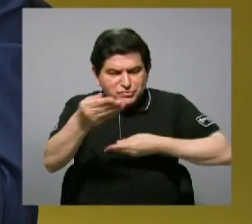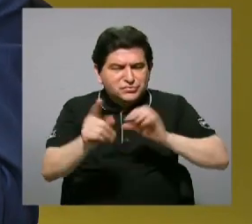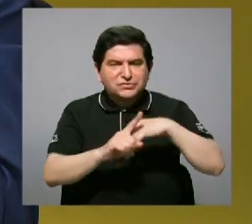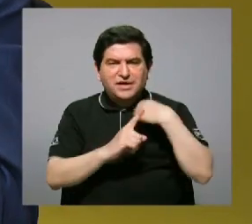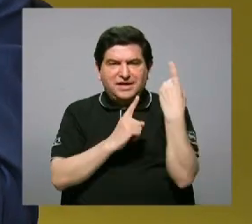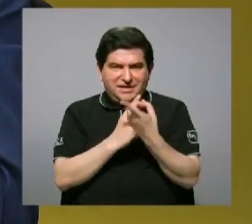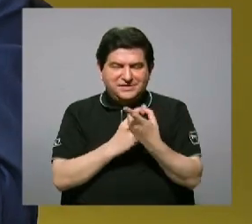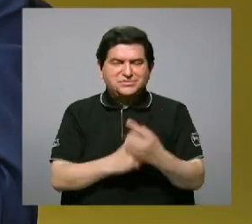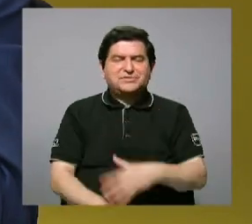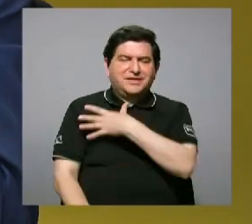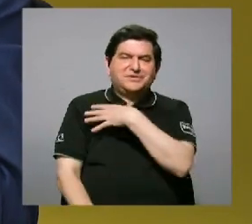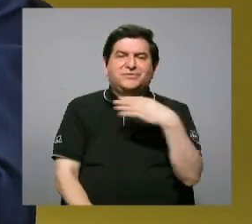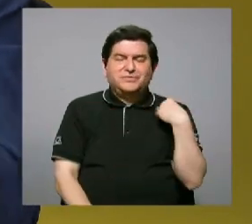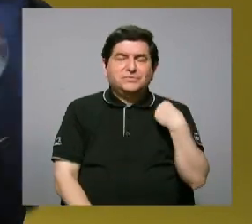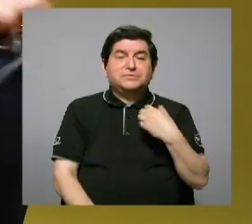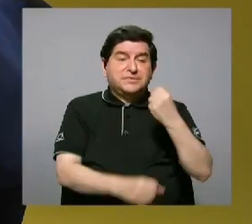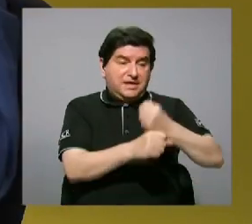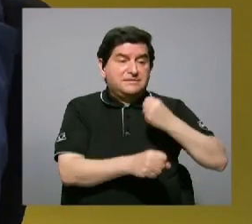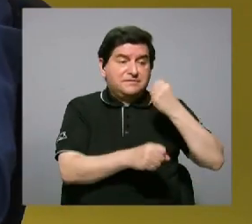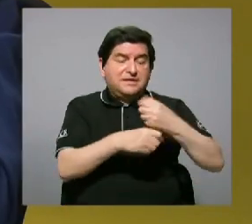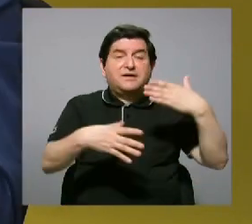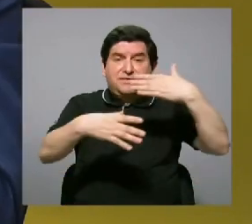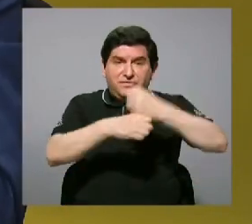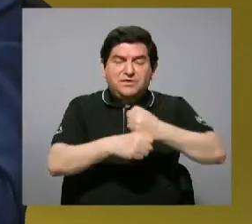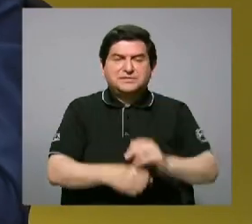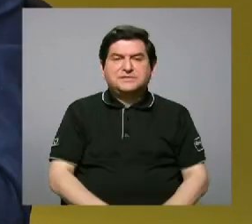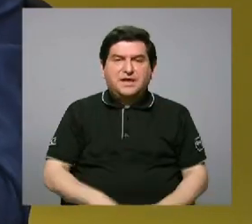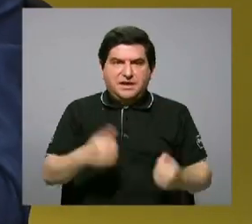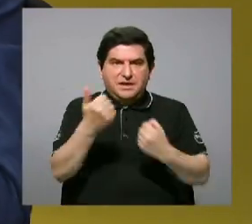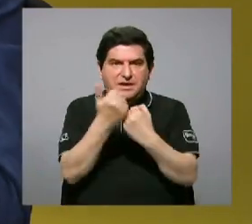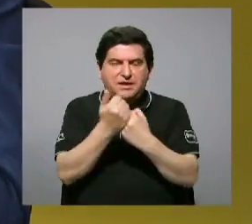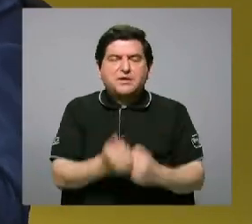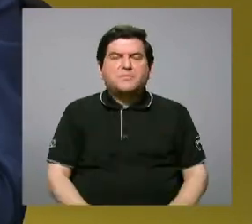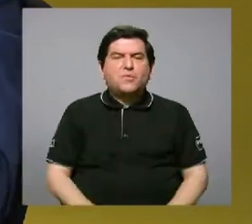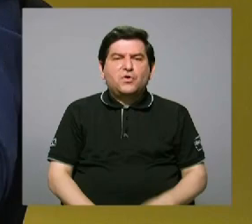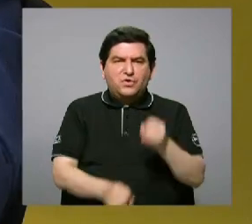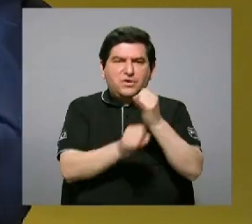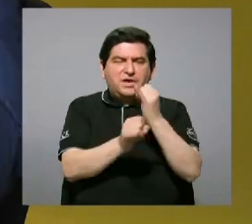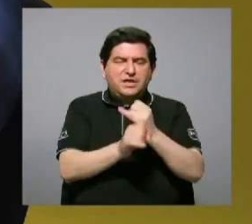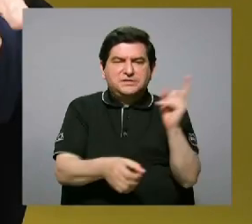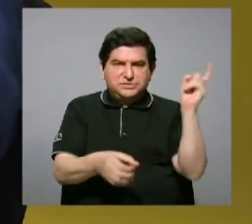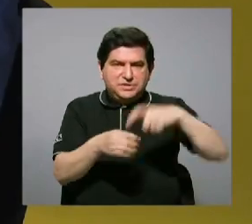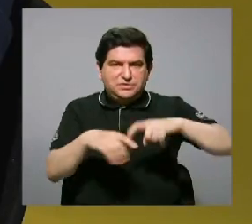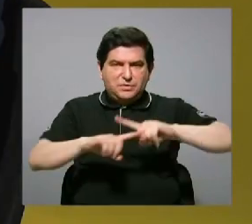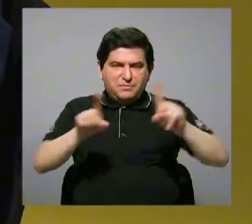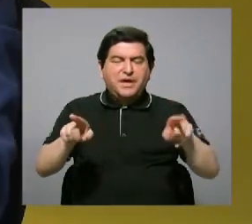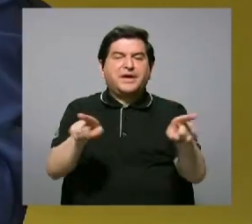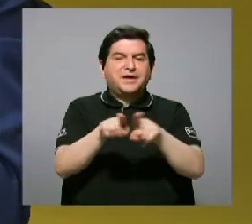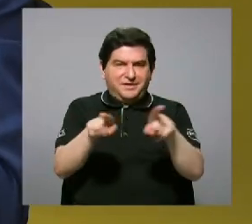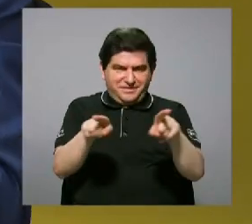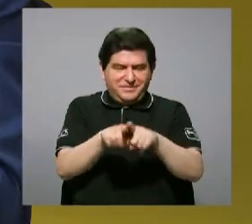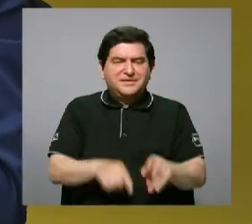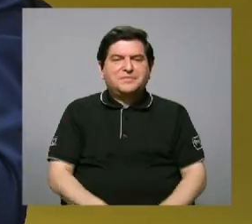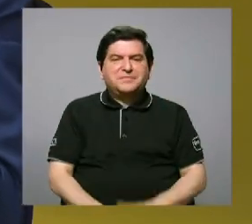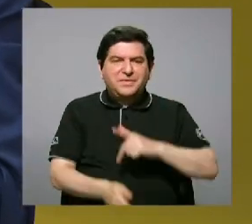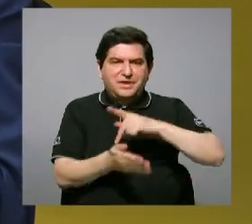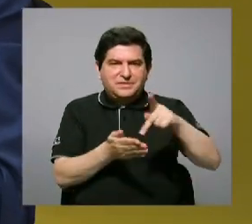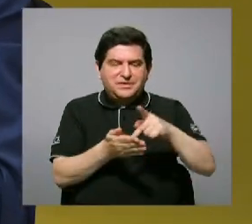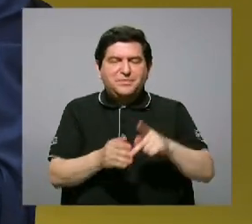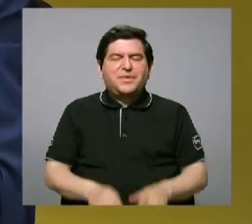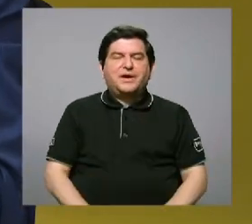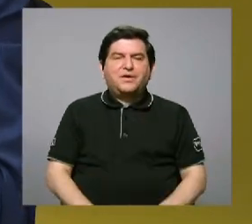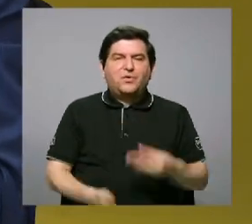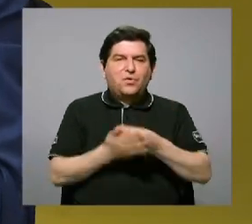sociedad mucho el esfuerzo que hacen. Estamos sufragados por las entidades afiliadas, pero al final de cuentas eso viene también de los pagos que hacen los